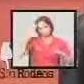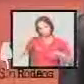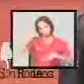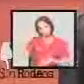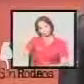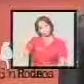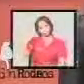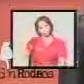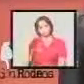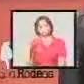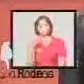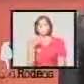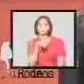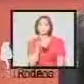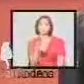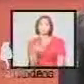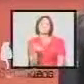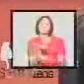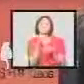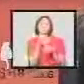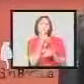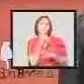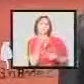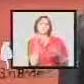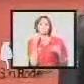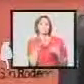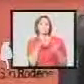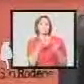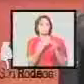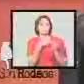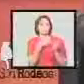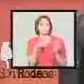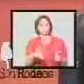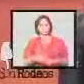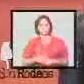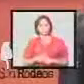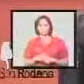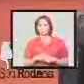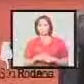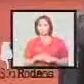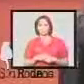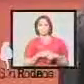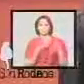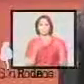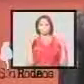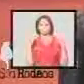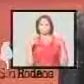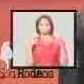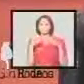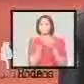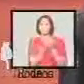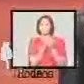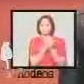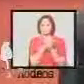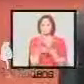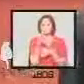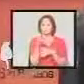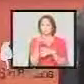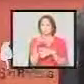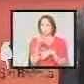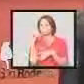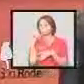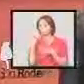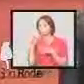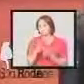que una de las cosas más difíciles para la familia costarricense es lograr ahorrar ese 20% que le